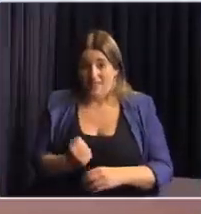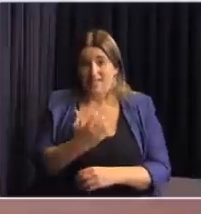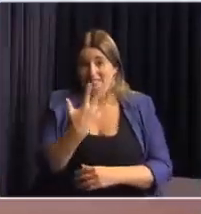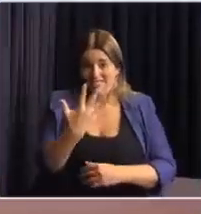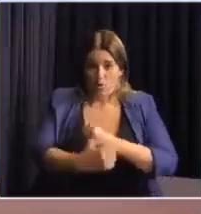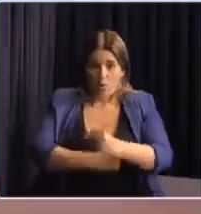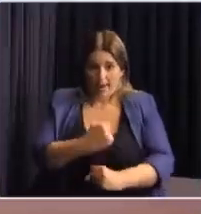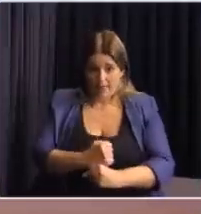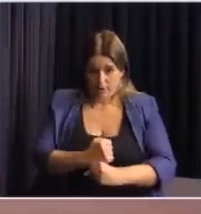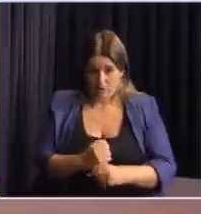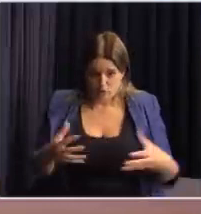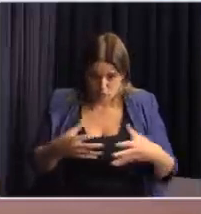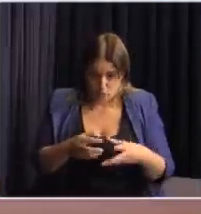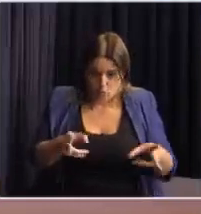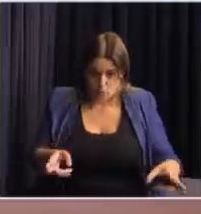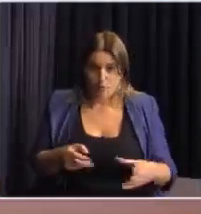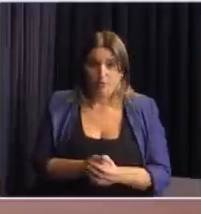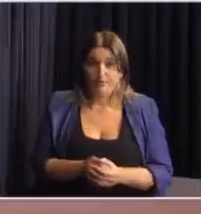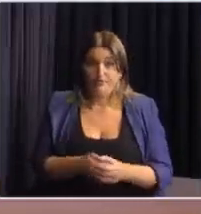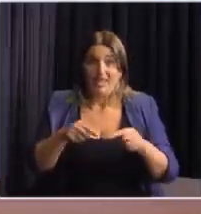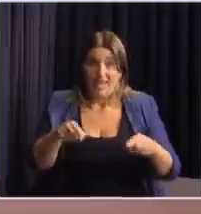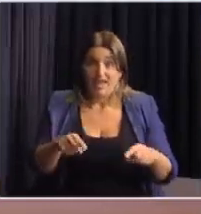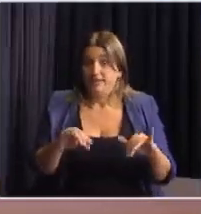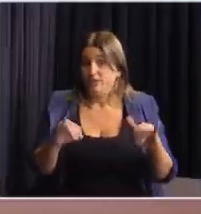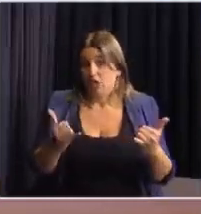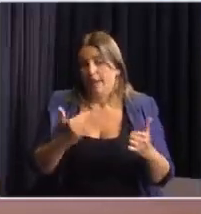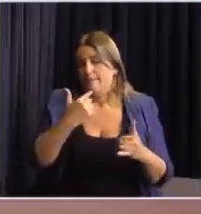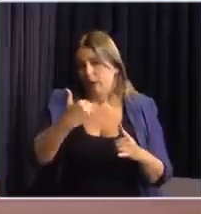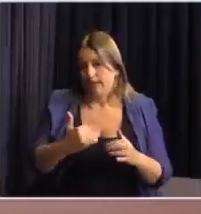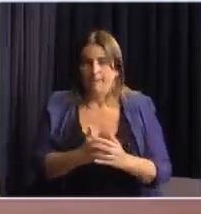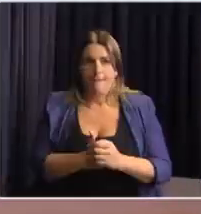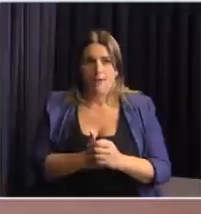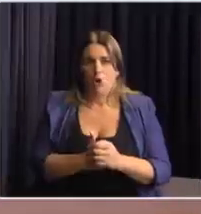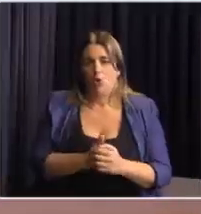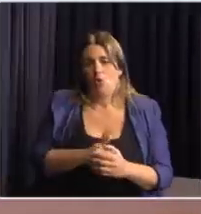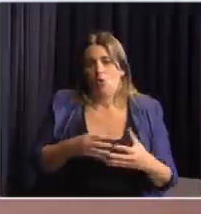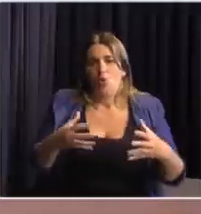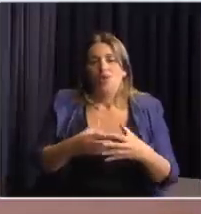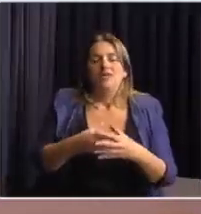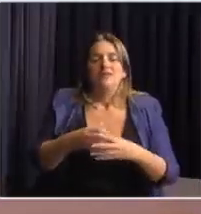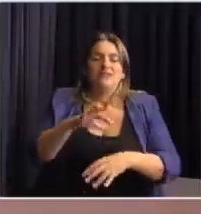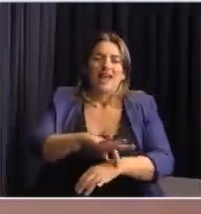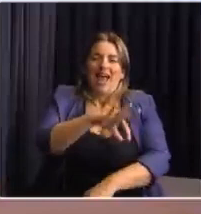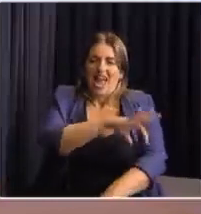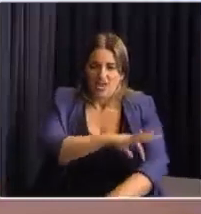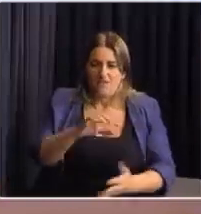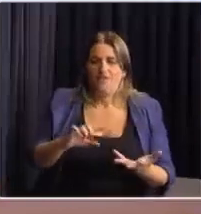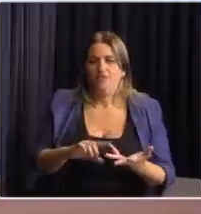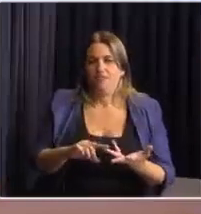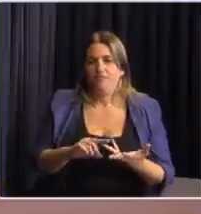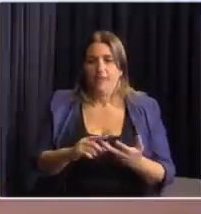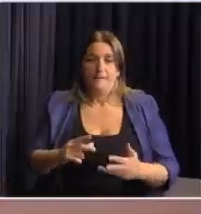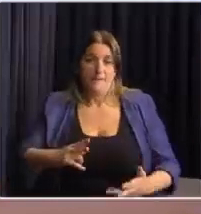años. Ahí entran, por ejemplo, los centros CAIF, ahí entran los